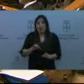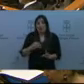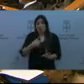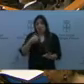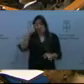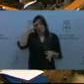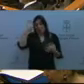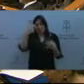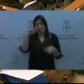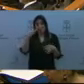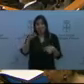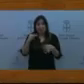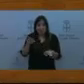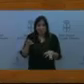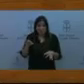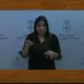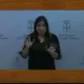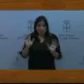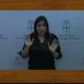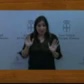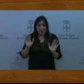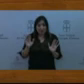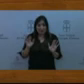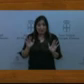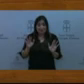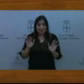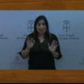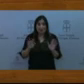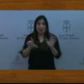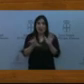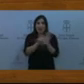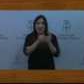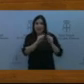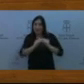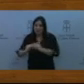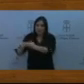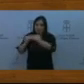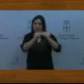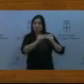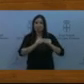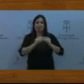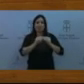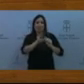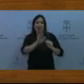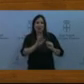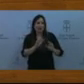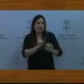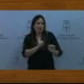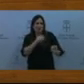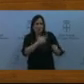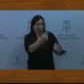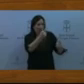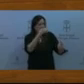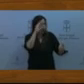¿Quién diría que la ley salga por unanimidad, escuchando algunas intervenciones? Porque se cuestiona